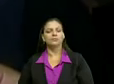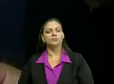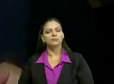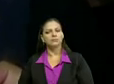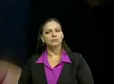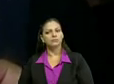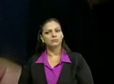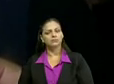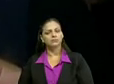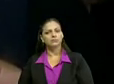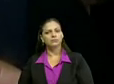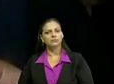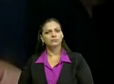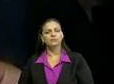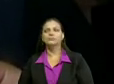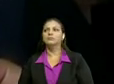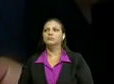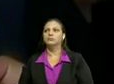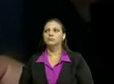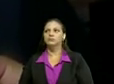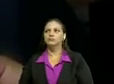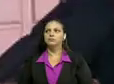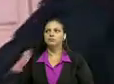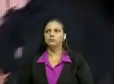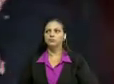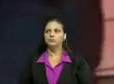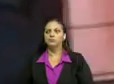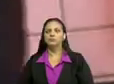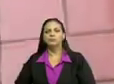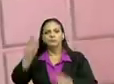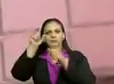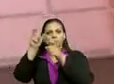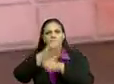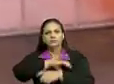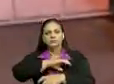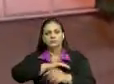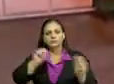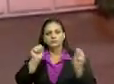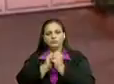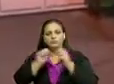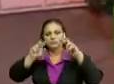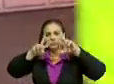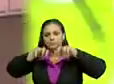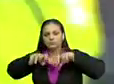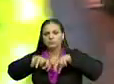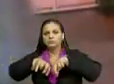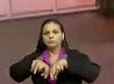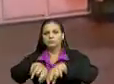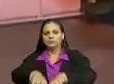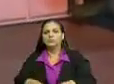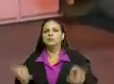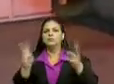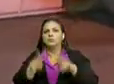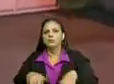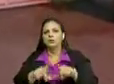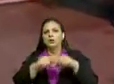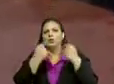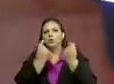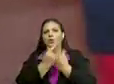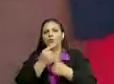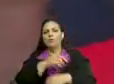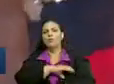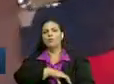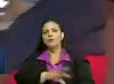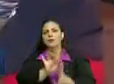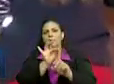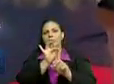cual pues tiene que investigar la fiscalía y la policía. Conjuntamente el operativo es con la Unidad de Inteligencia Antidelincuencial y